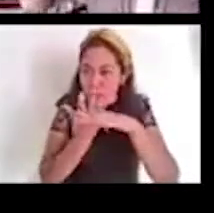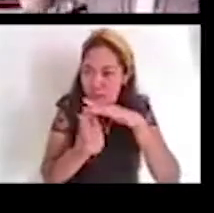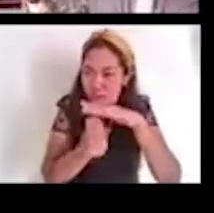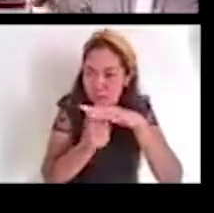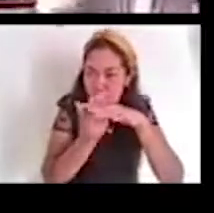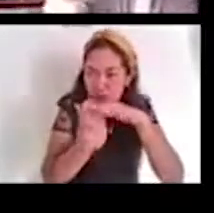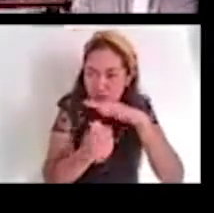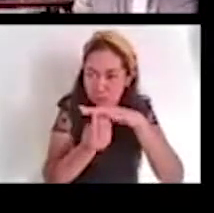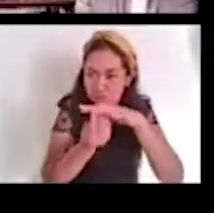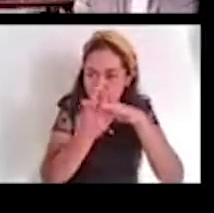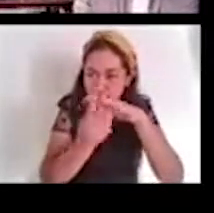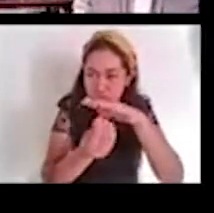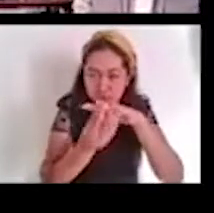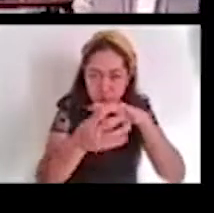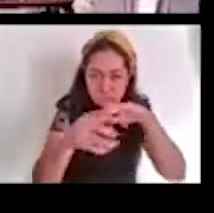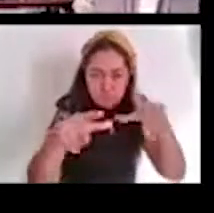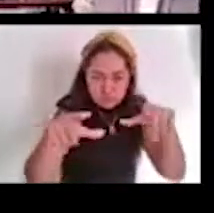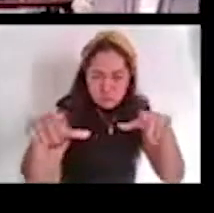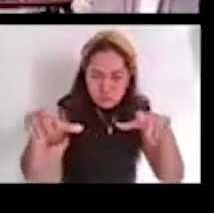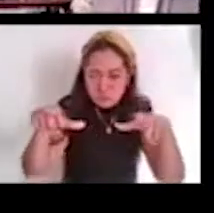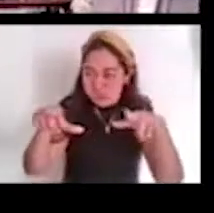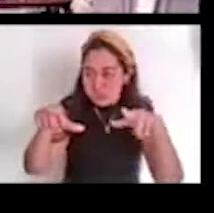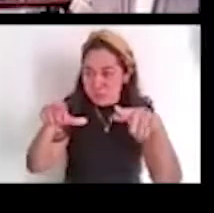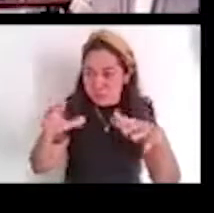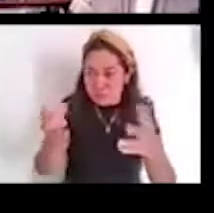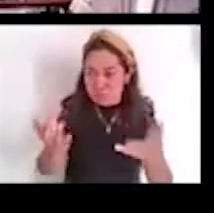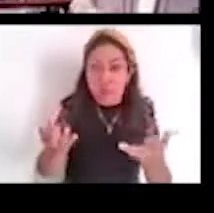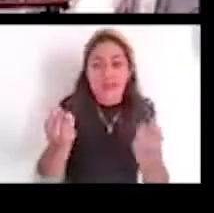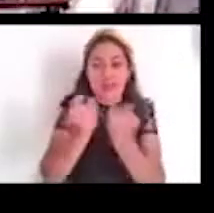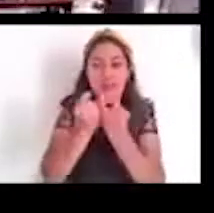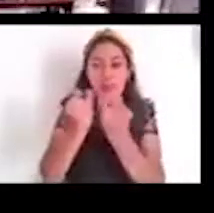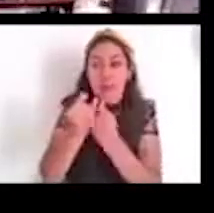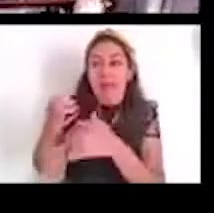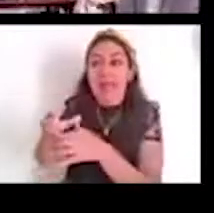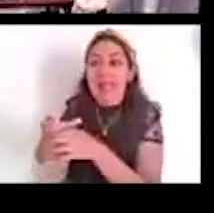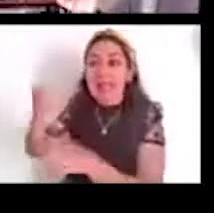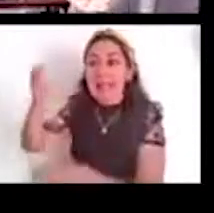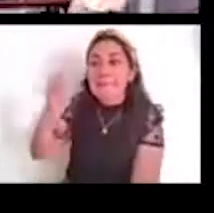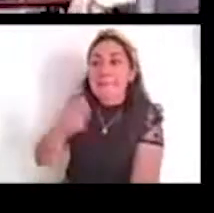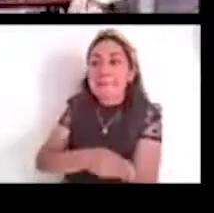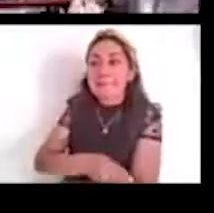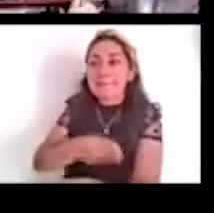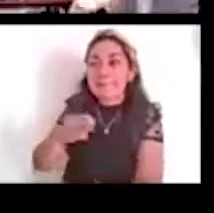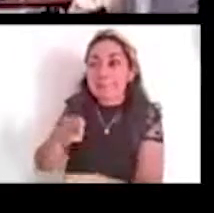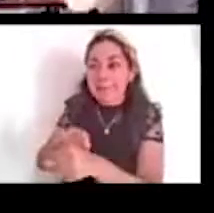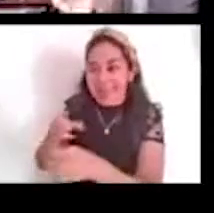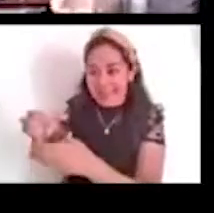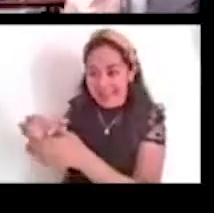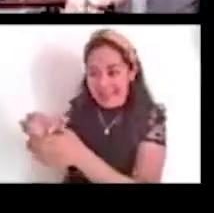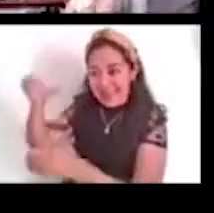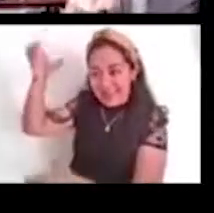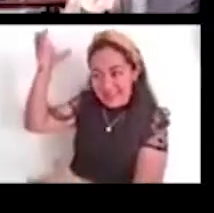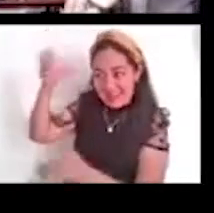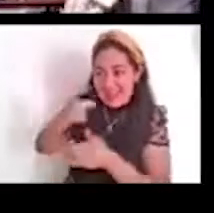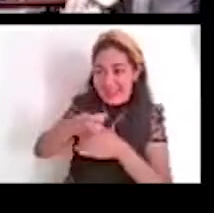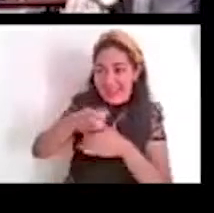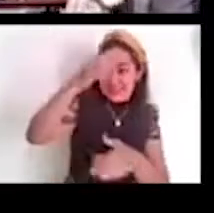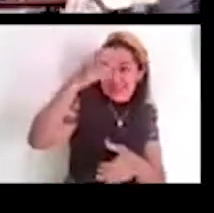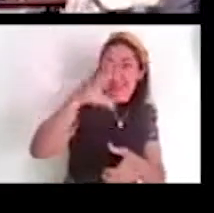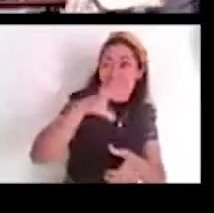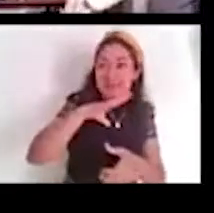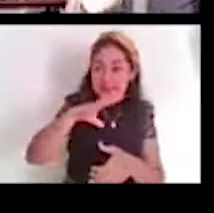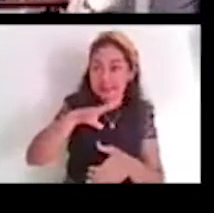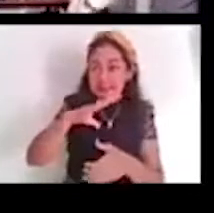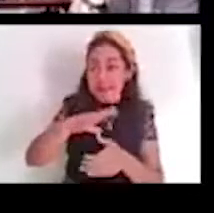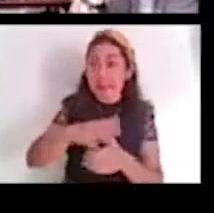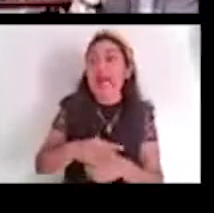su contención en los postes de madera. Estos postes y este sistema se ha encontrado en el Templo Mayor.